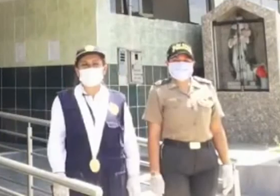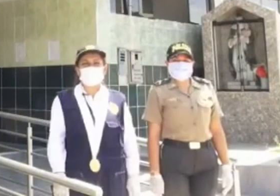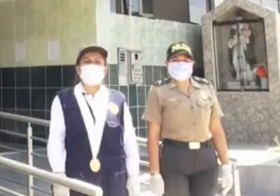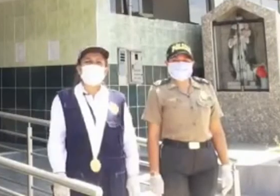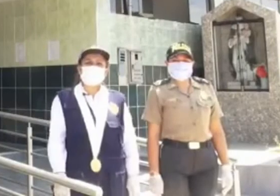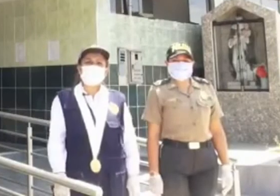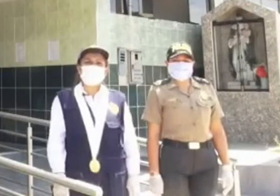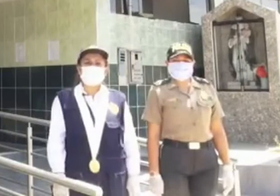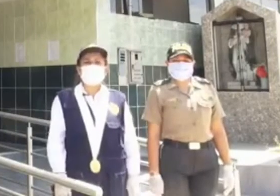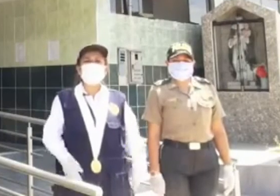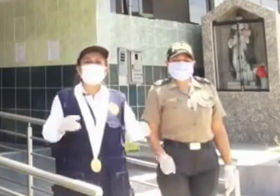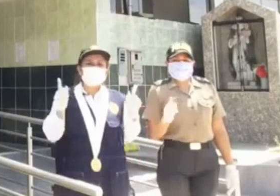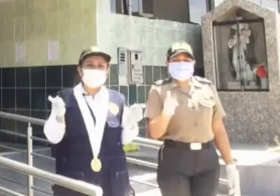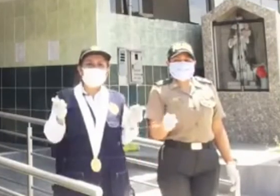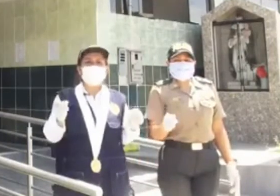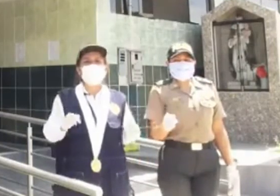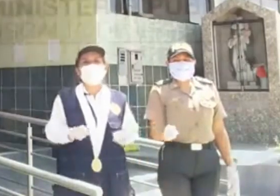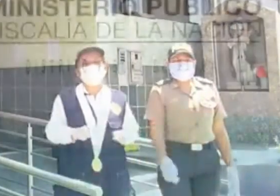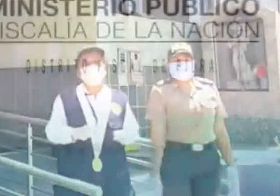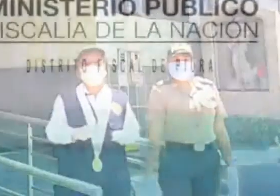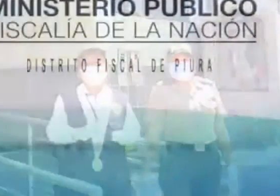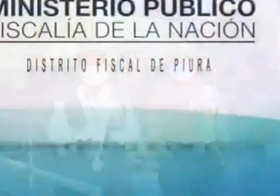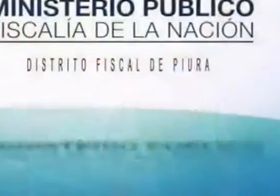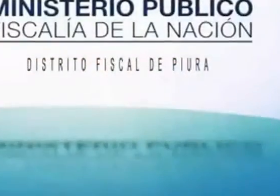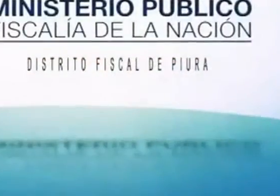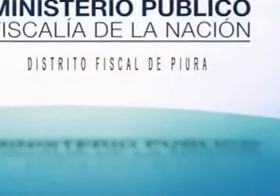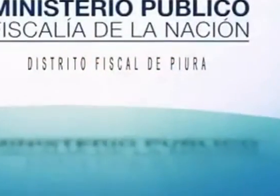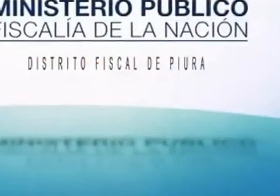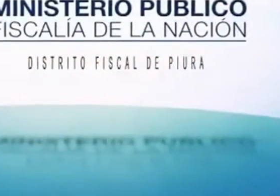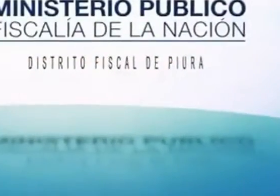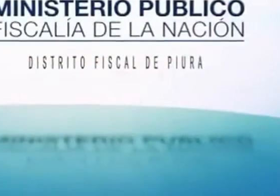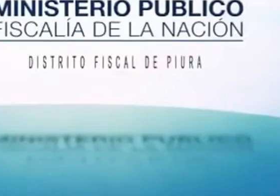los tuyos. Por eso te pedimos, quédate en casa.